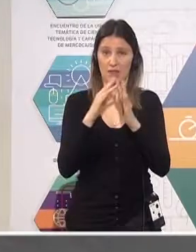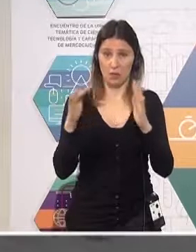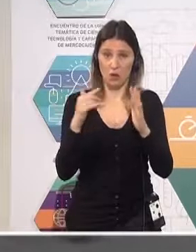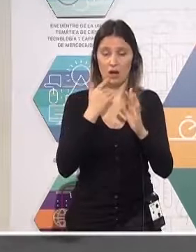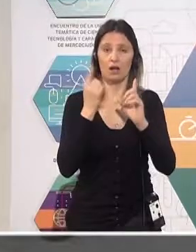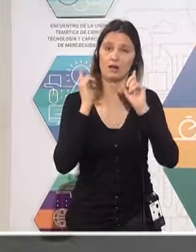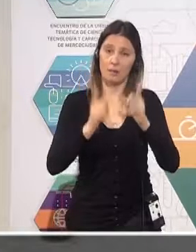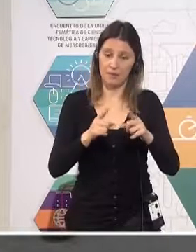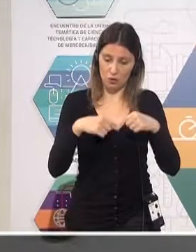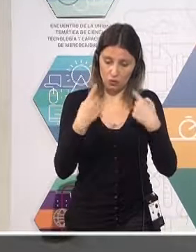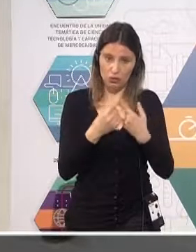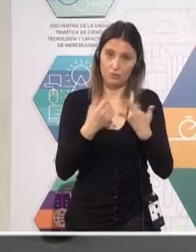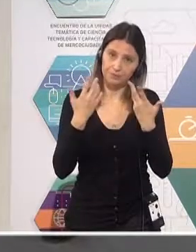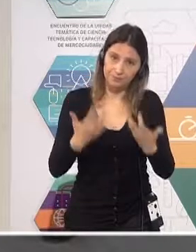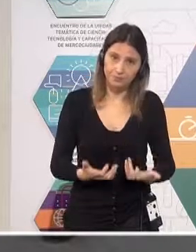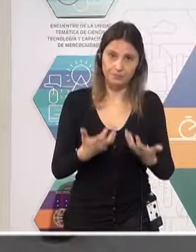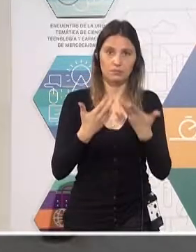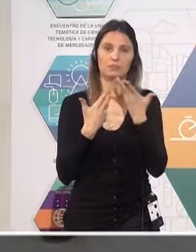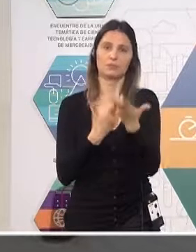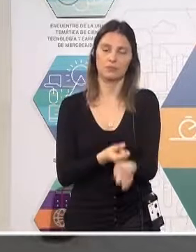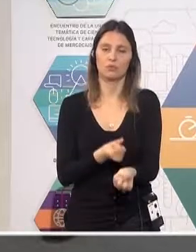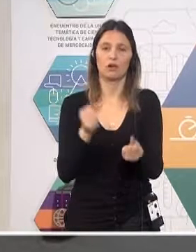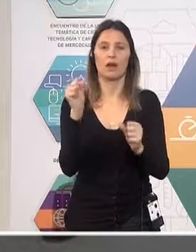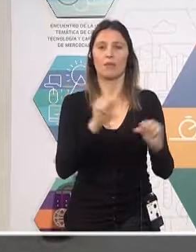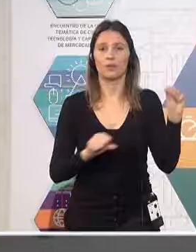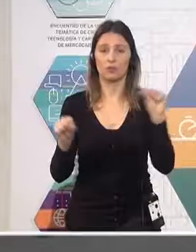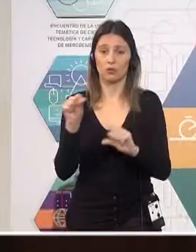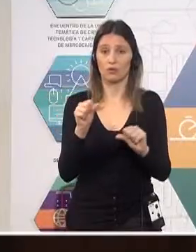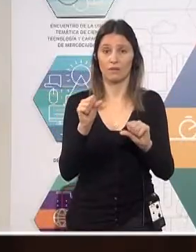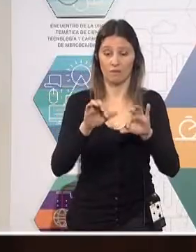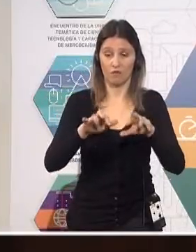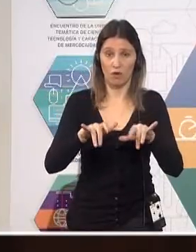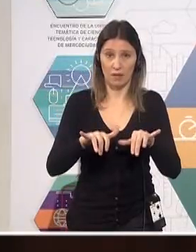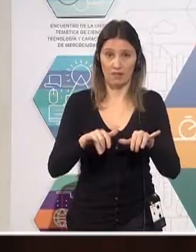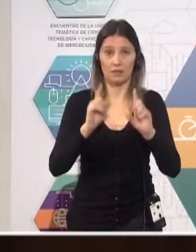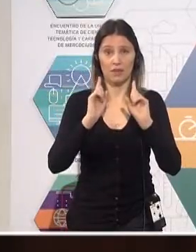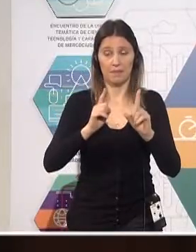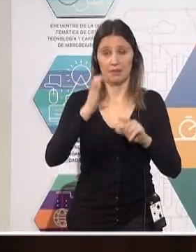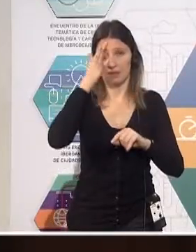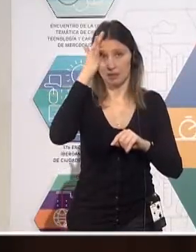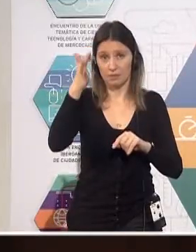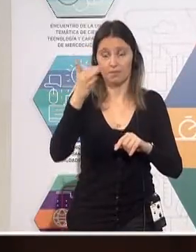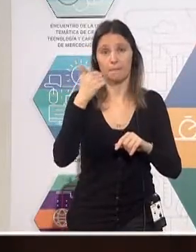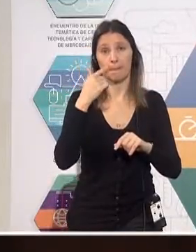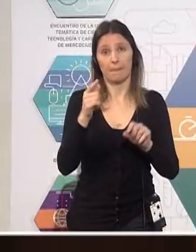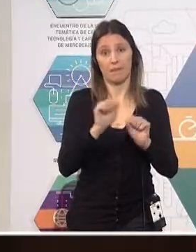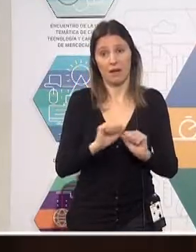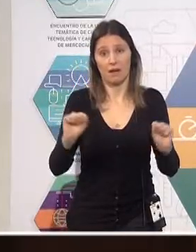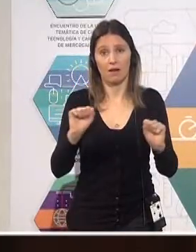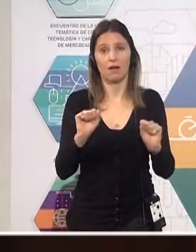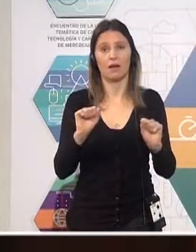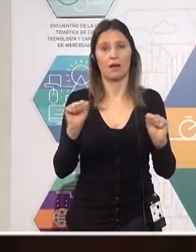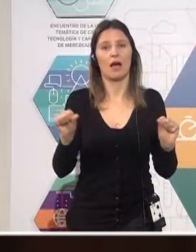queremos este contribuir al laboratorio desde la informática y desde la tecnología para que bueno puedan